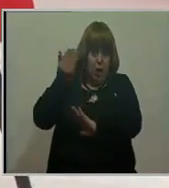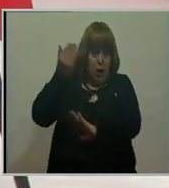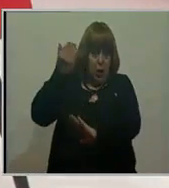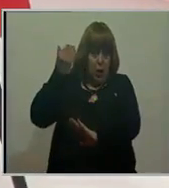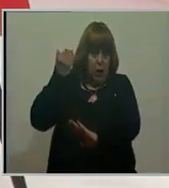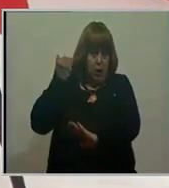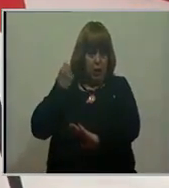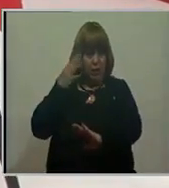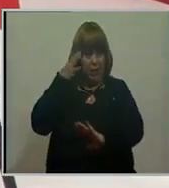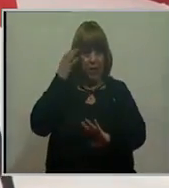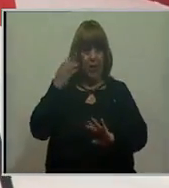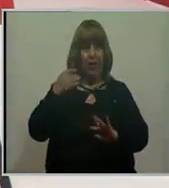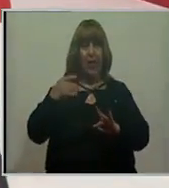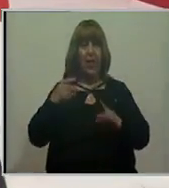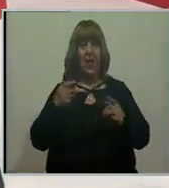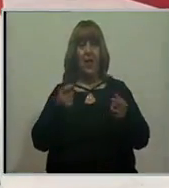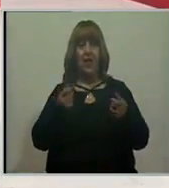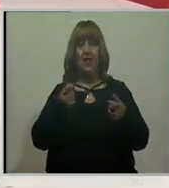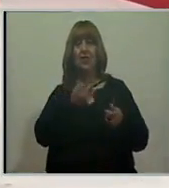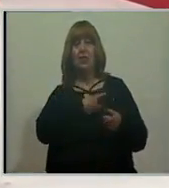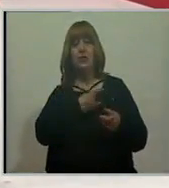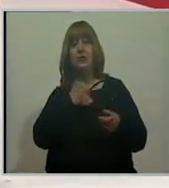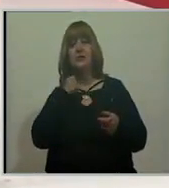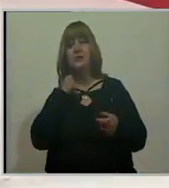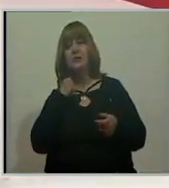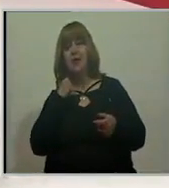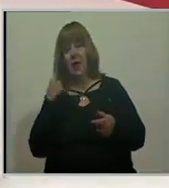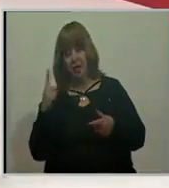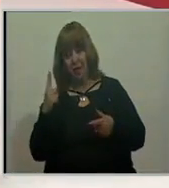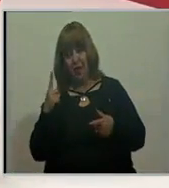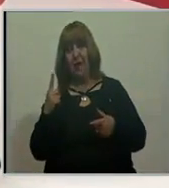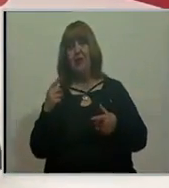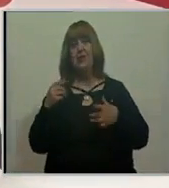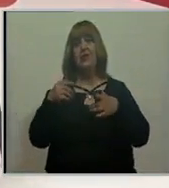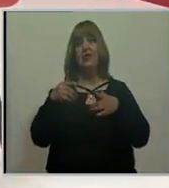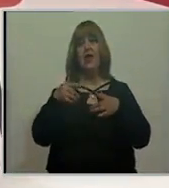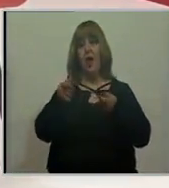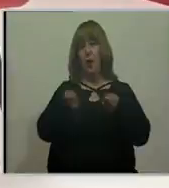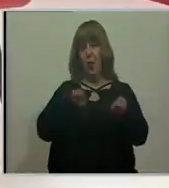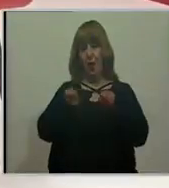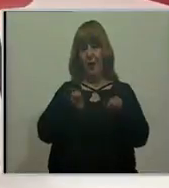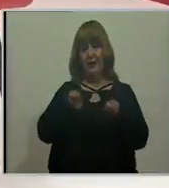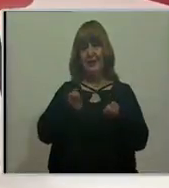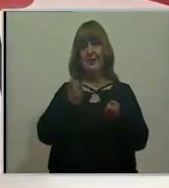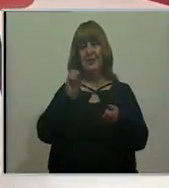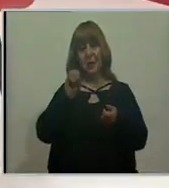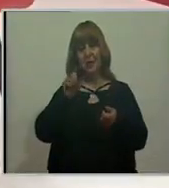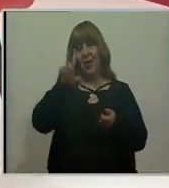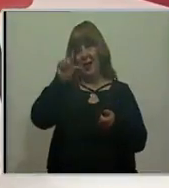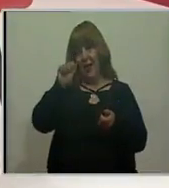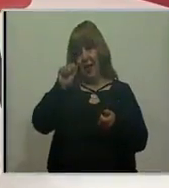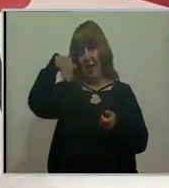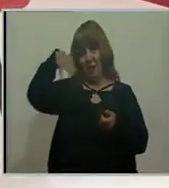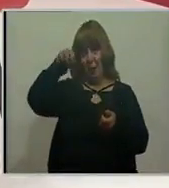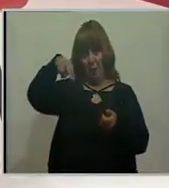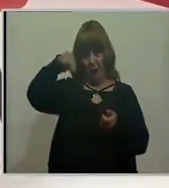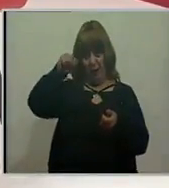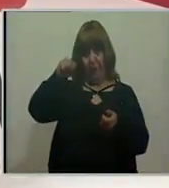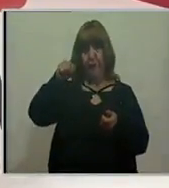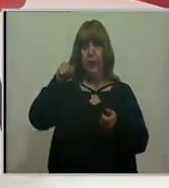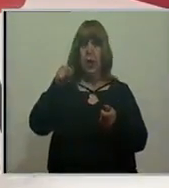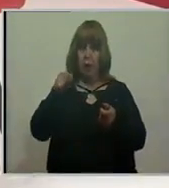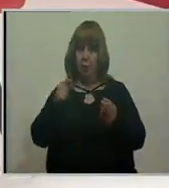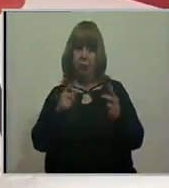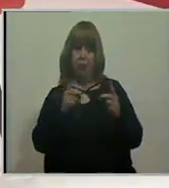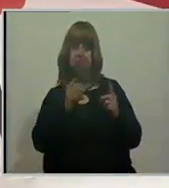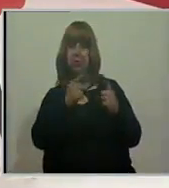salida del boliche La Mona en el departamento de San Rafael y que fueron protagonistas Julieta Silva y Genaro Fortunato, su pareja, quien resultó